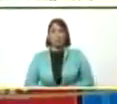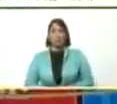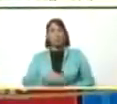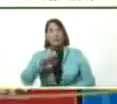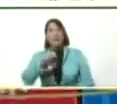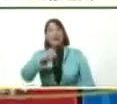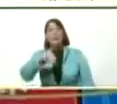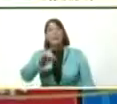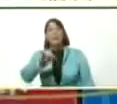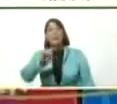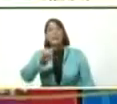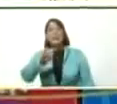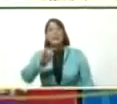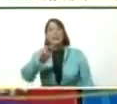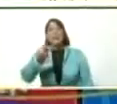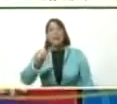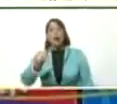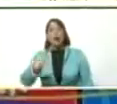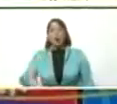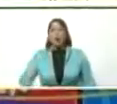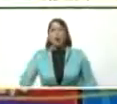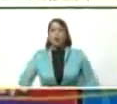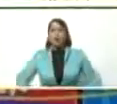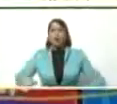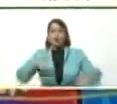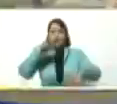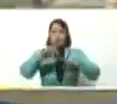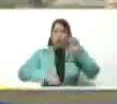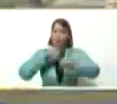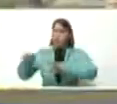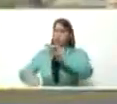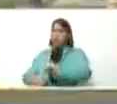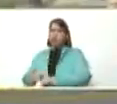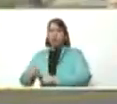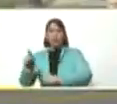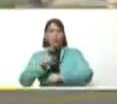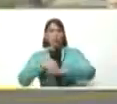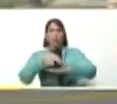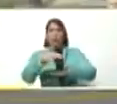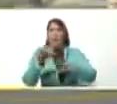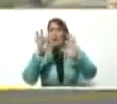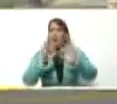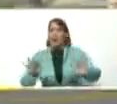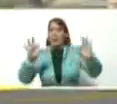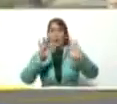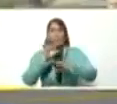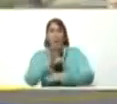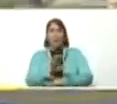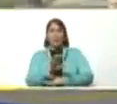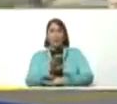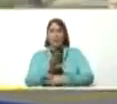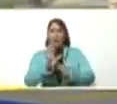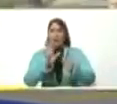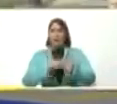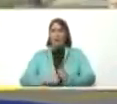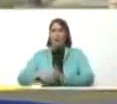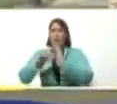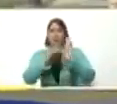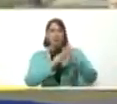emisivo, consumista, que no dejaba nada para el país y que se llevaba todo del